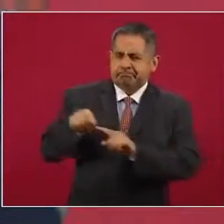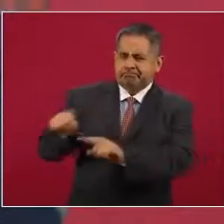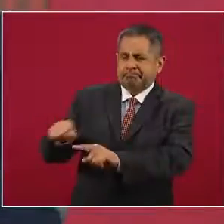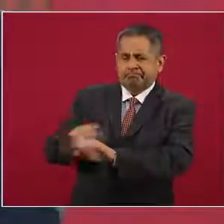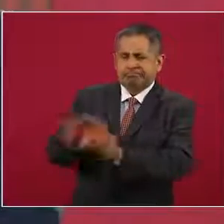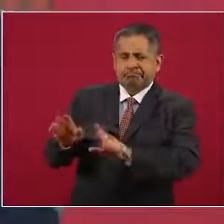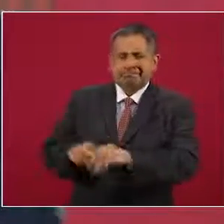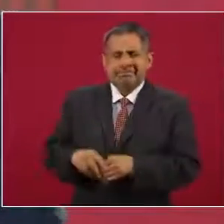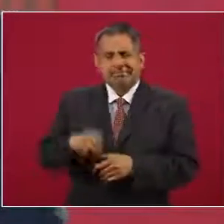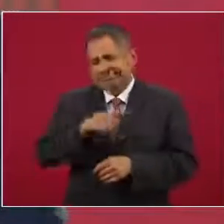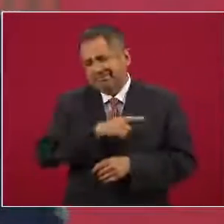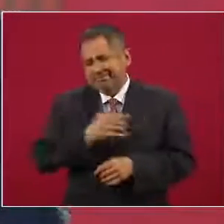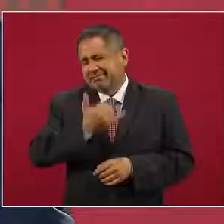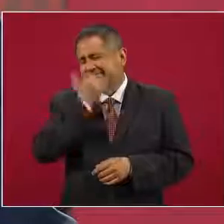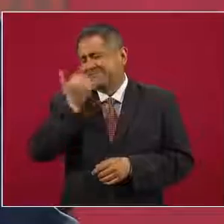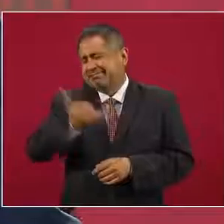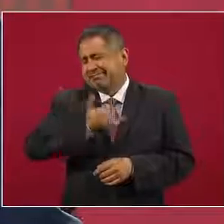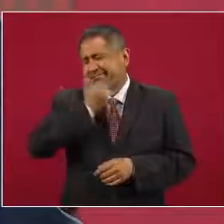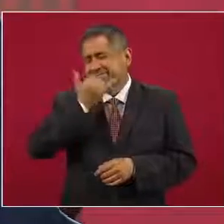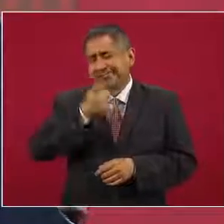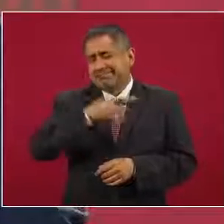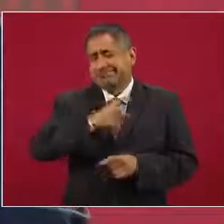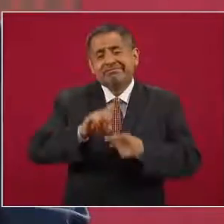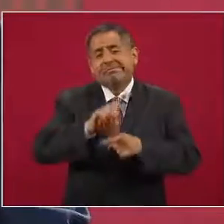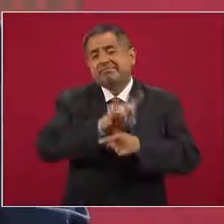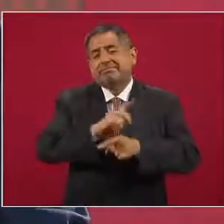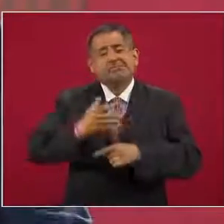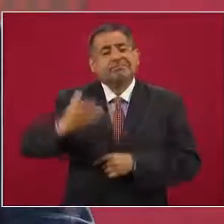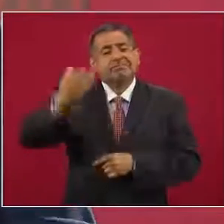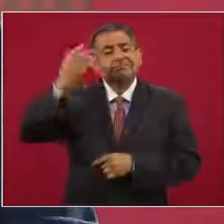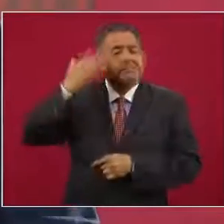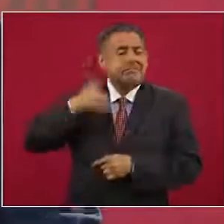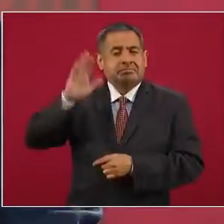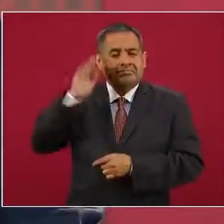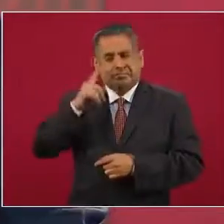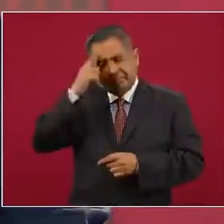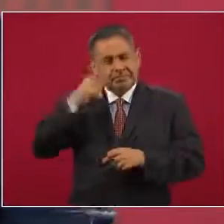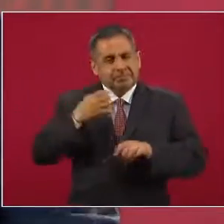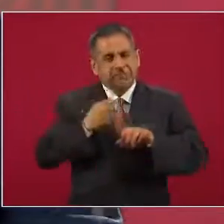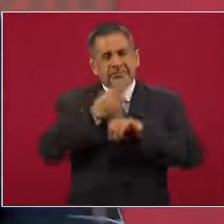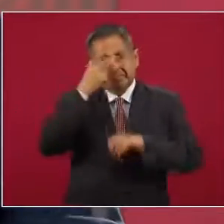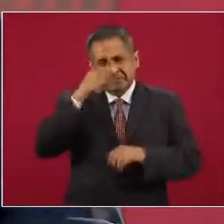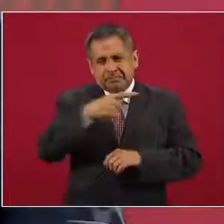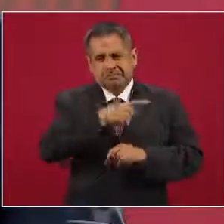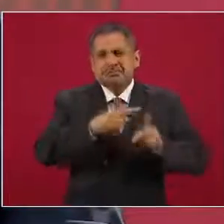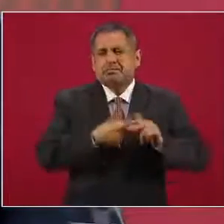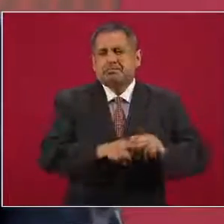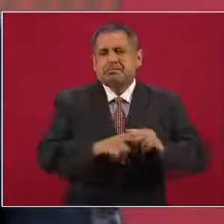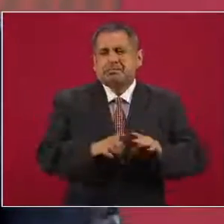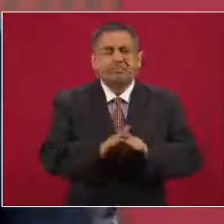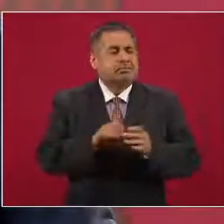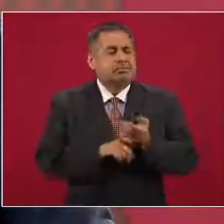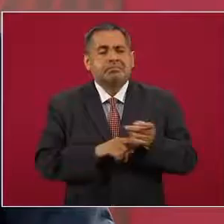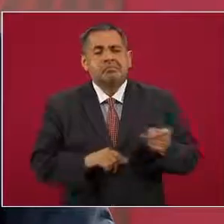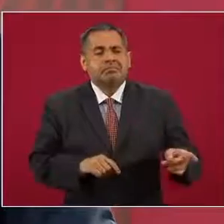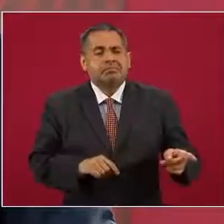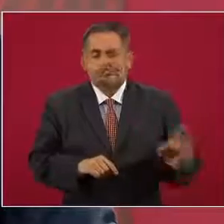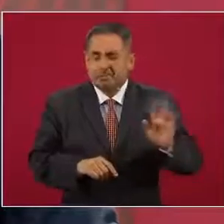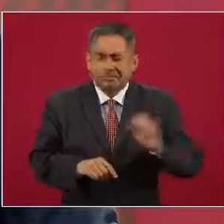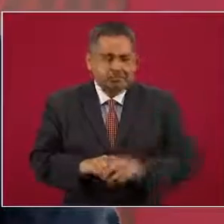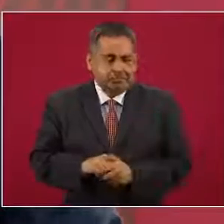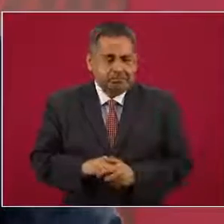Esta distorsión viene de tiempo atrás, en el Estado de México, hace muchos años, empezaron con